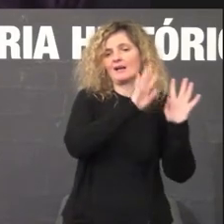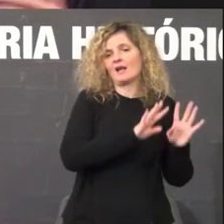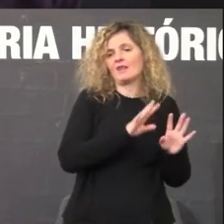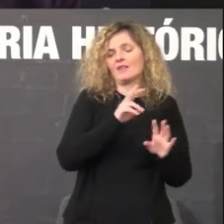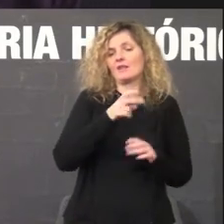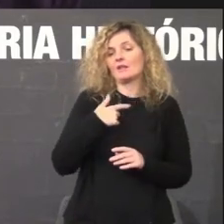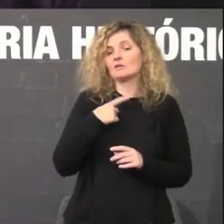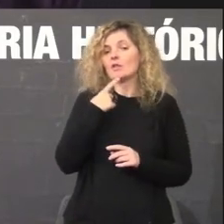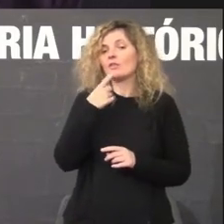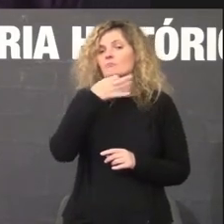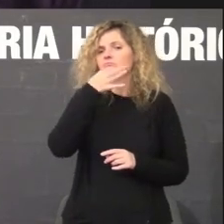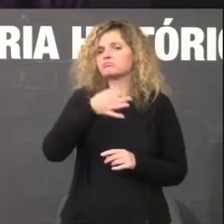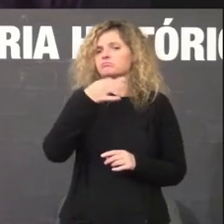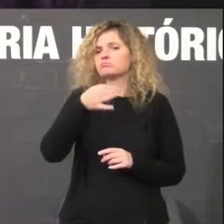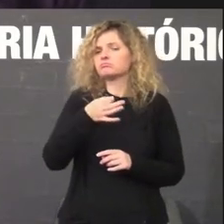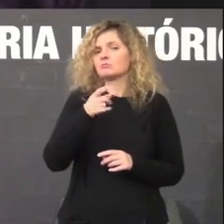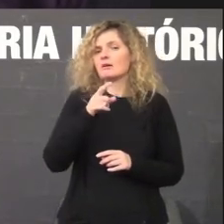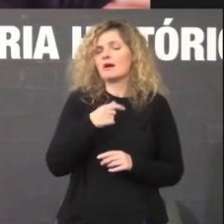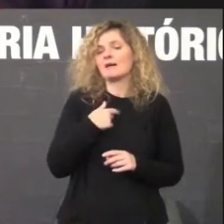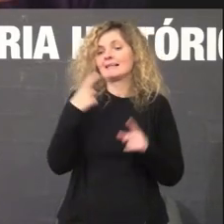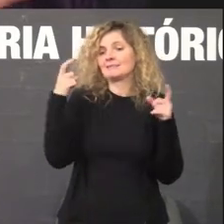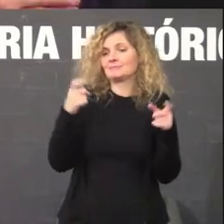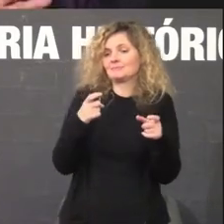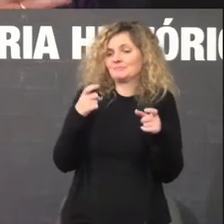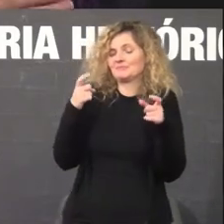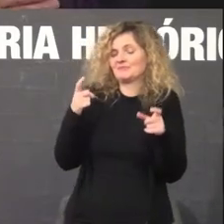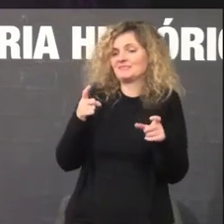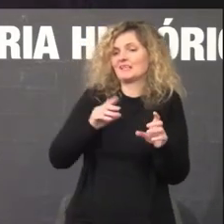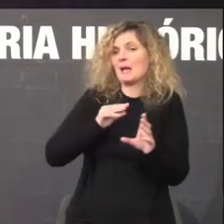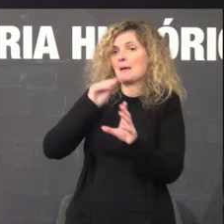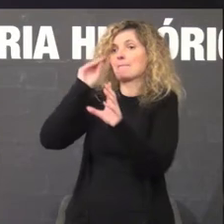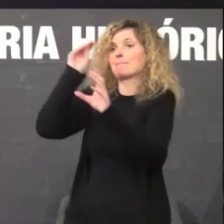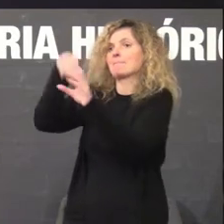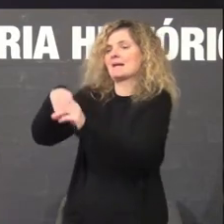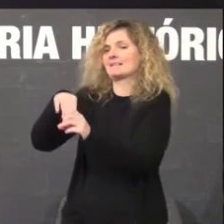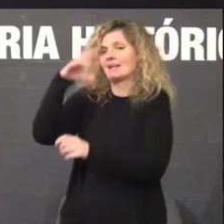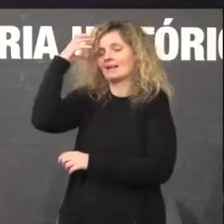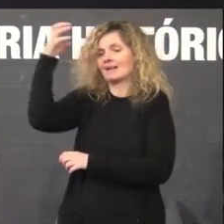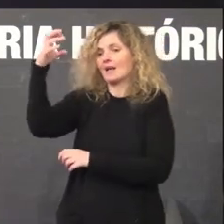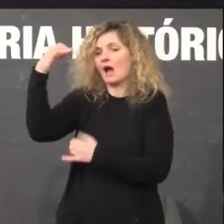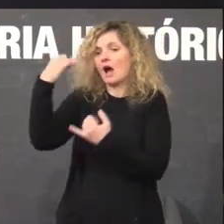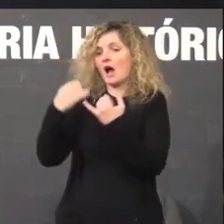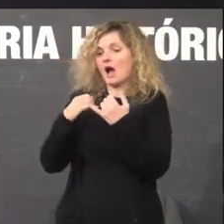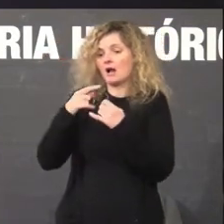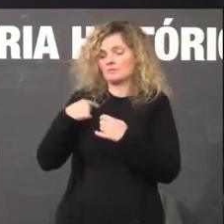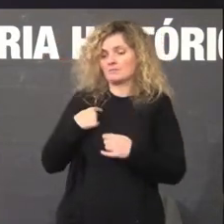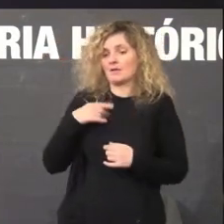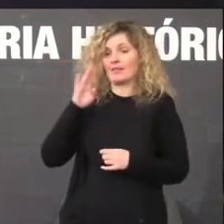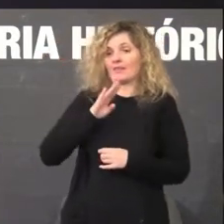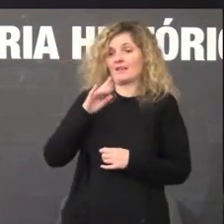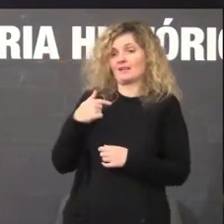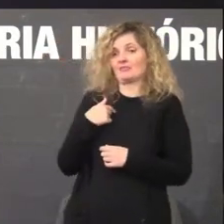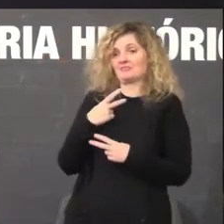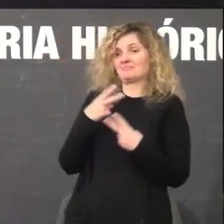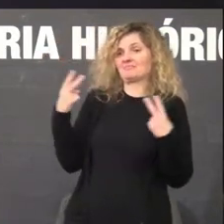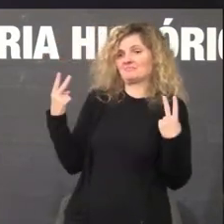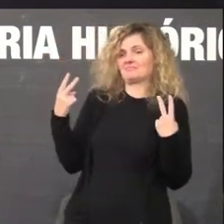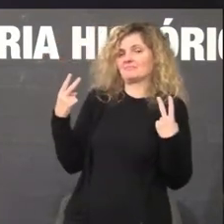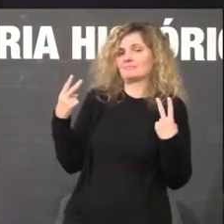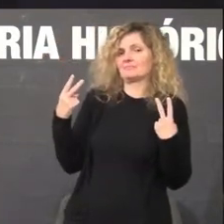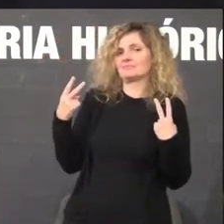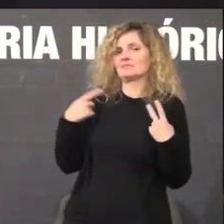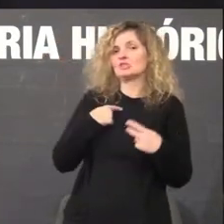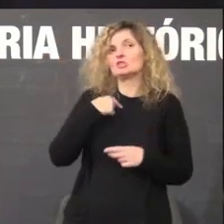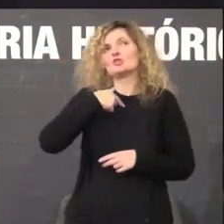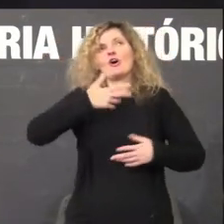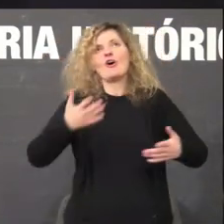cuando hace sus primeras declaraciones intentando meterse con el rey, lo que hace es meterse ella en los delitos. Es